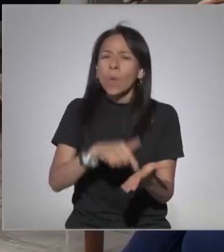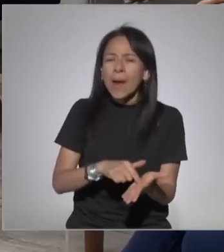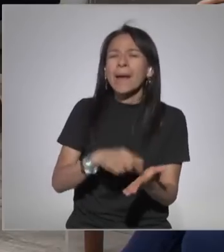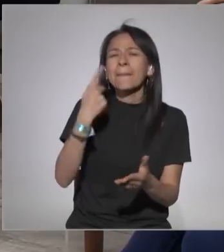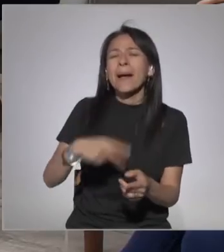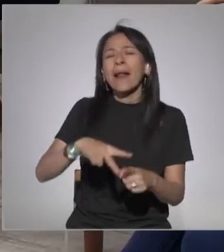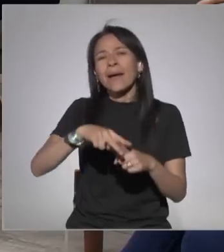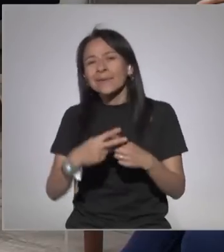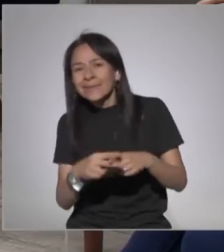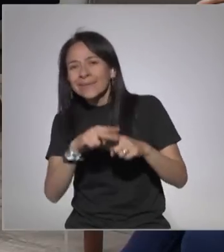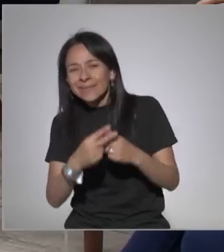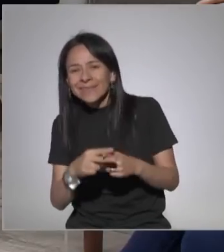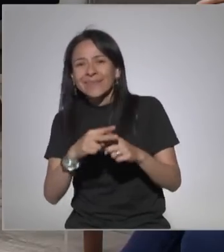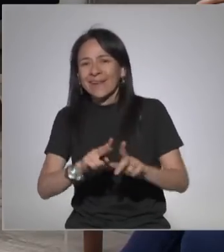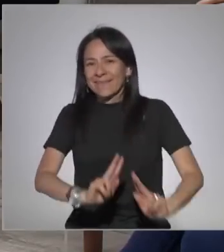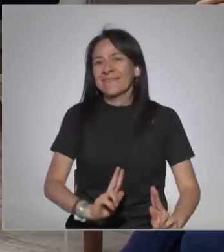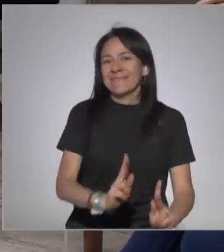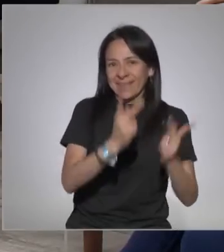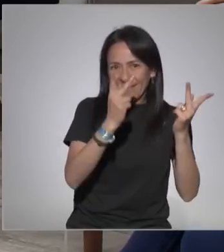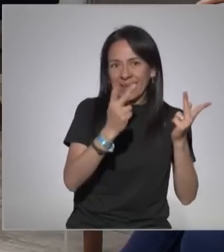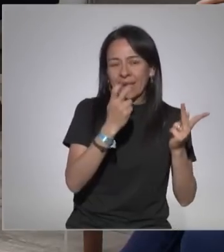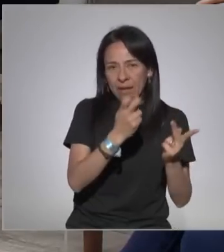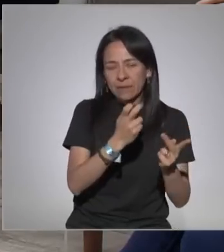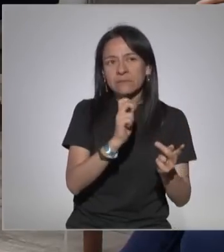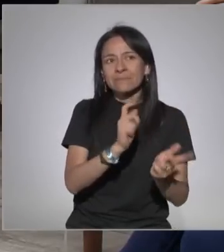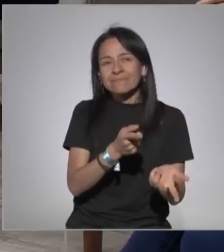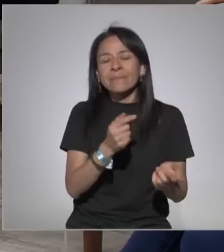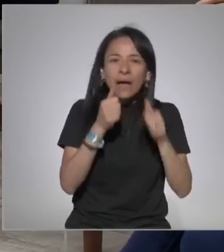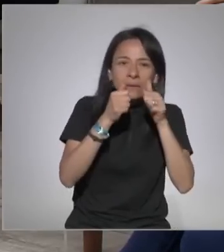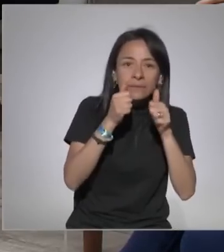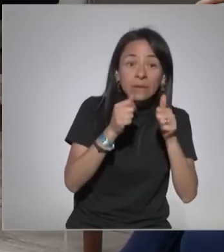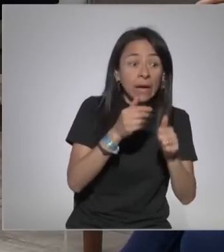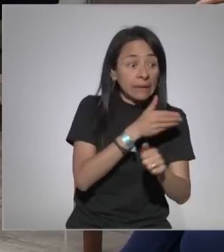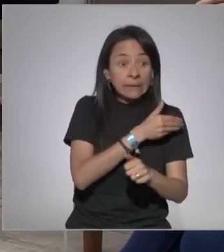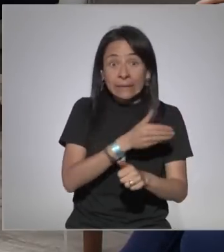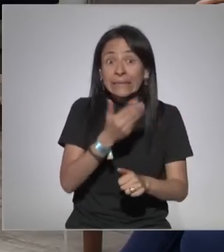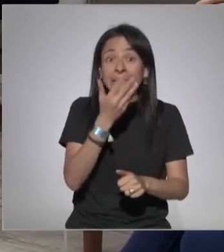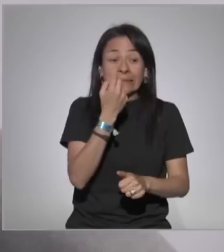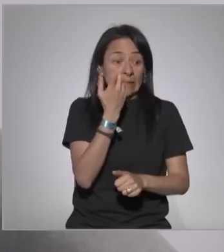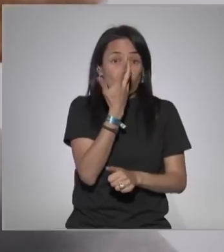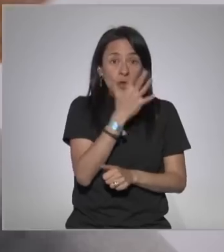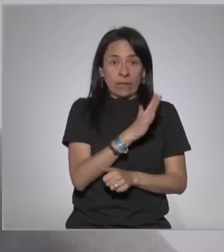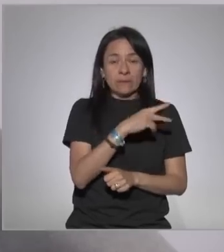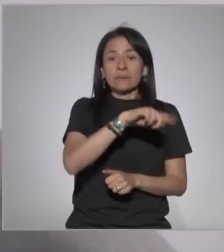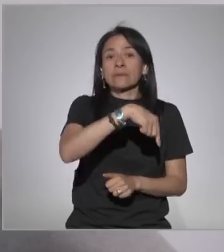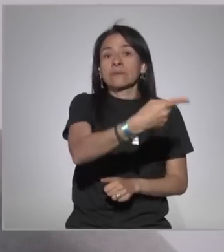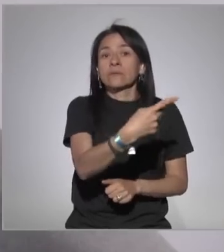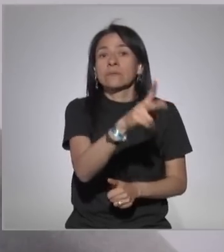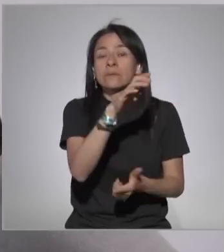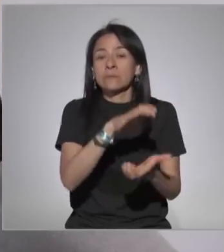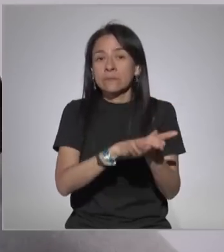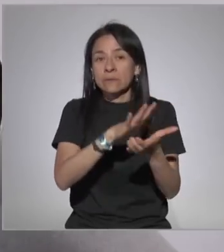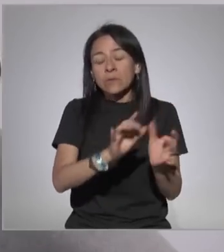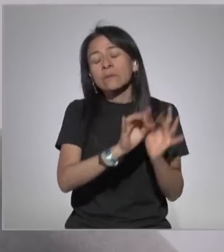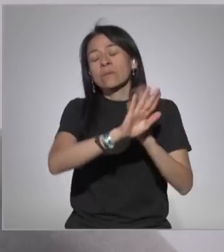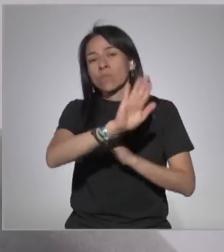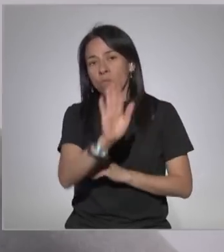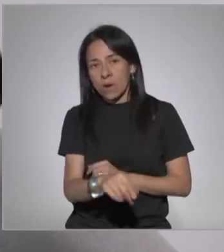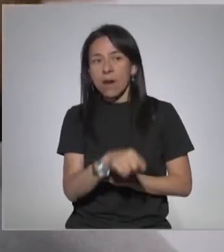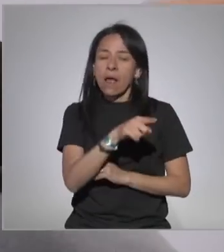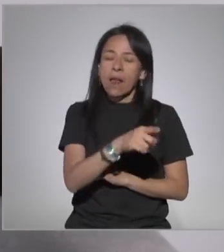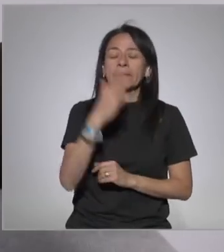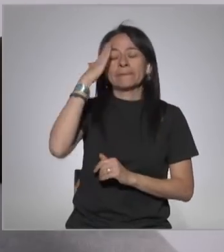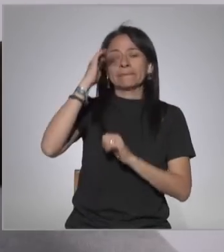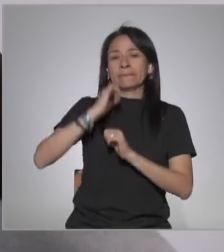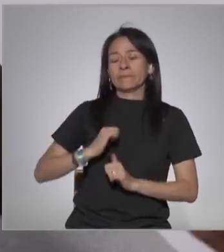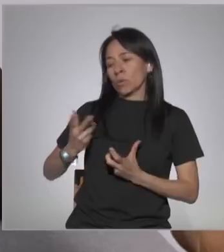en esa 110 fallece su esposa y él pues se queda con sus hijos. Pero